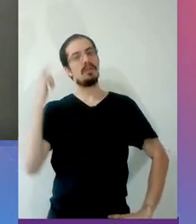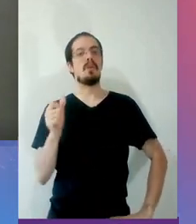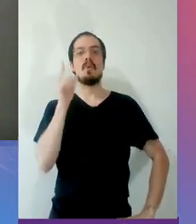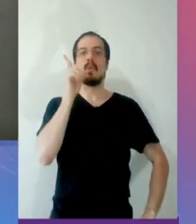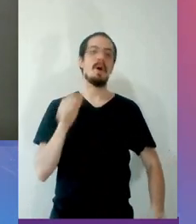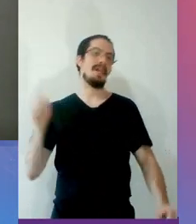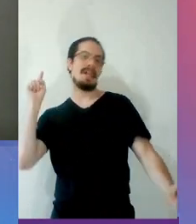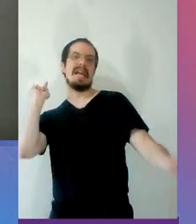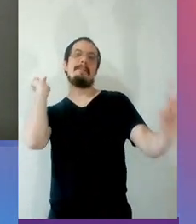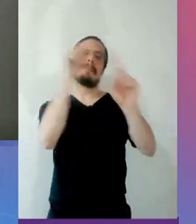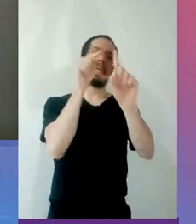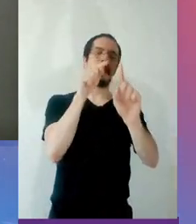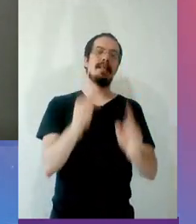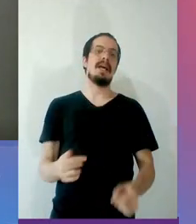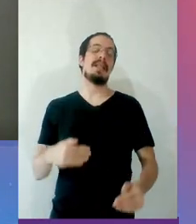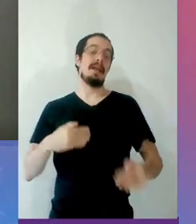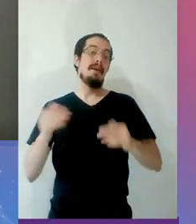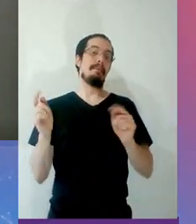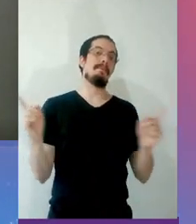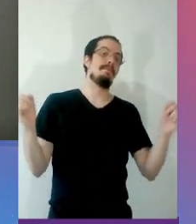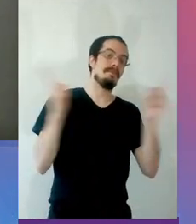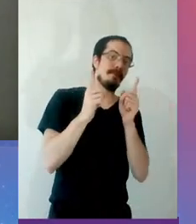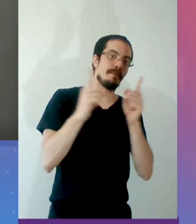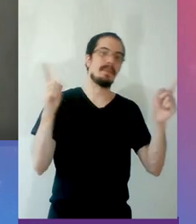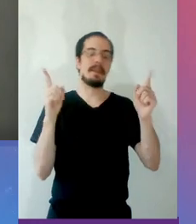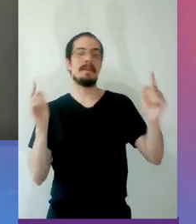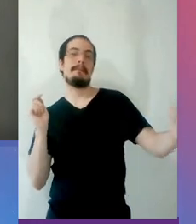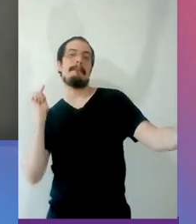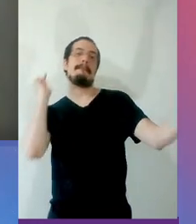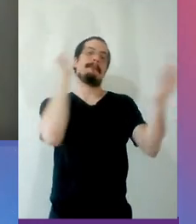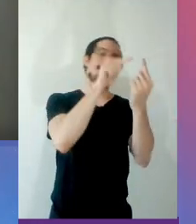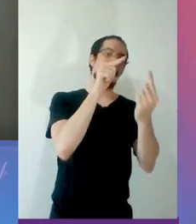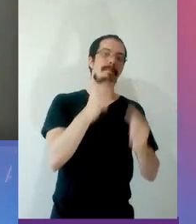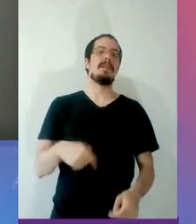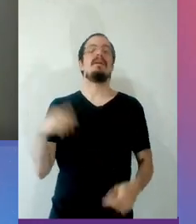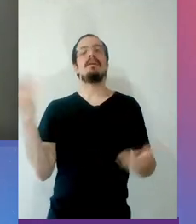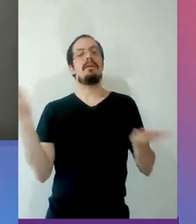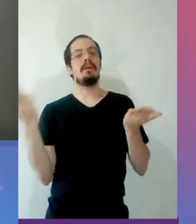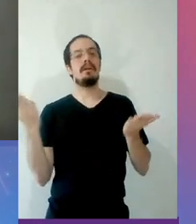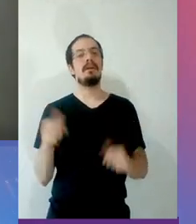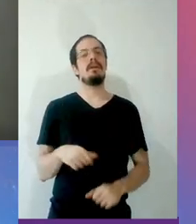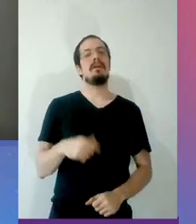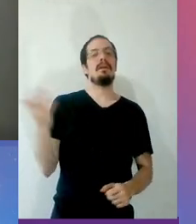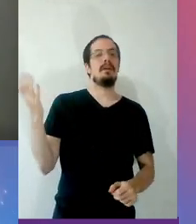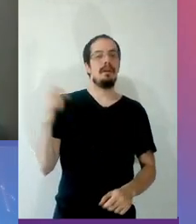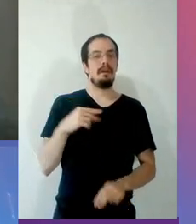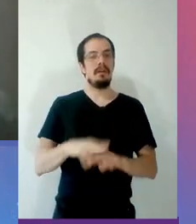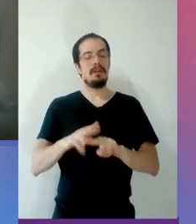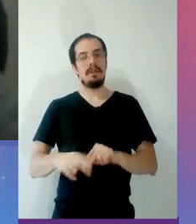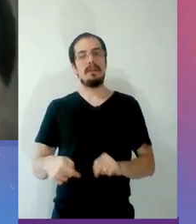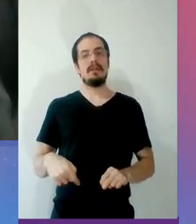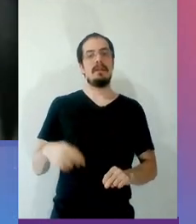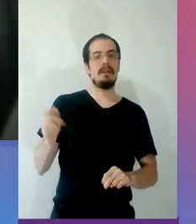porque obviamente que esto nace, puede ser de un día para otro, si no son puras